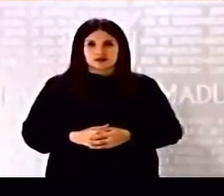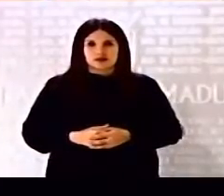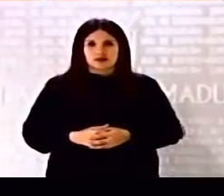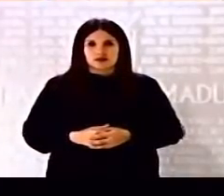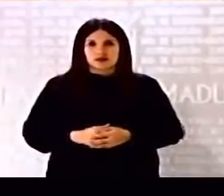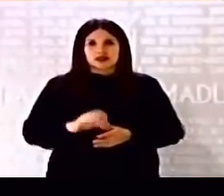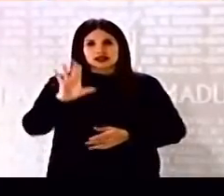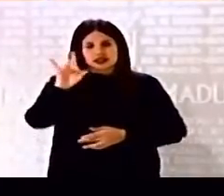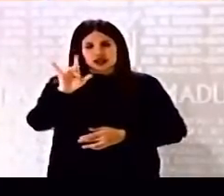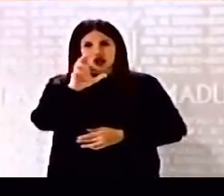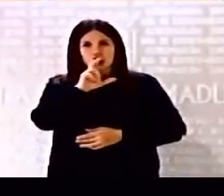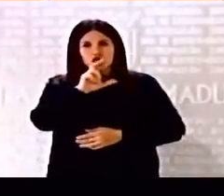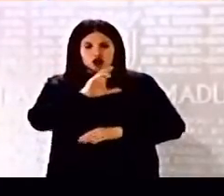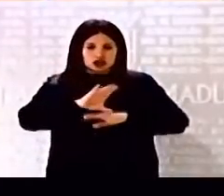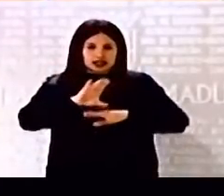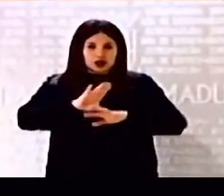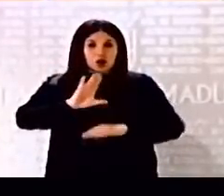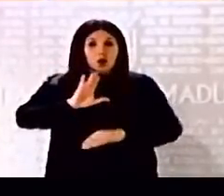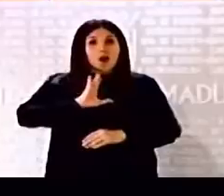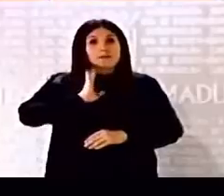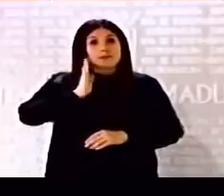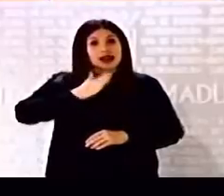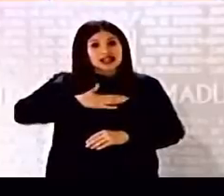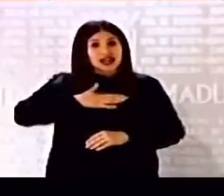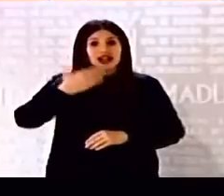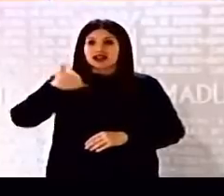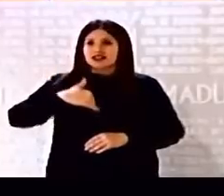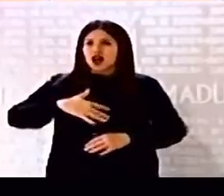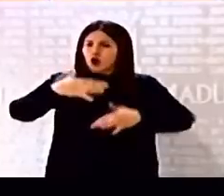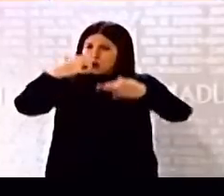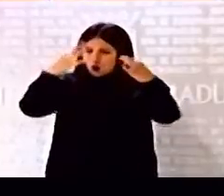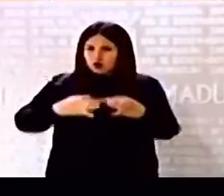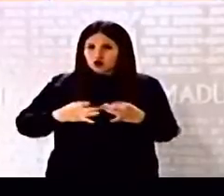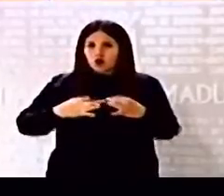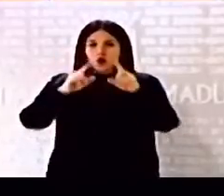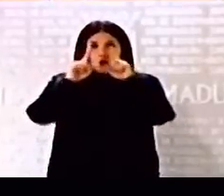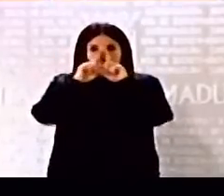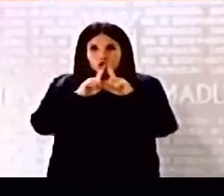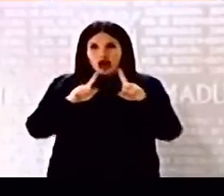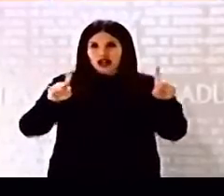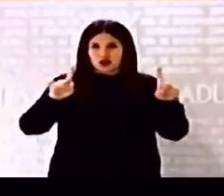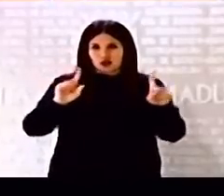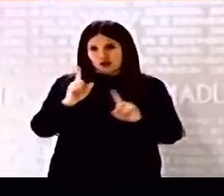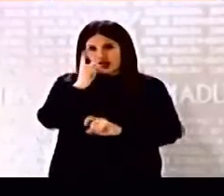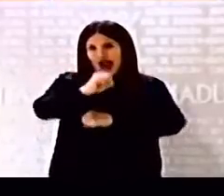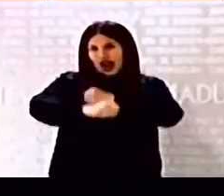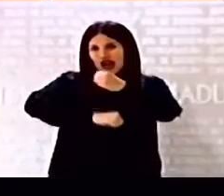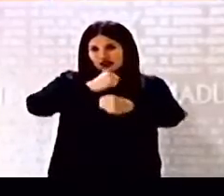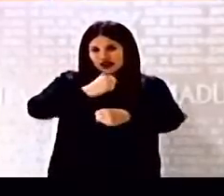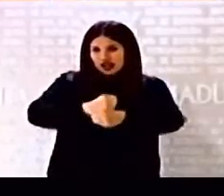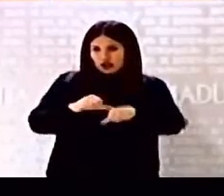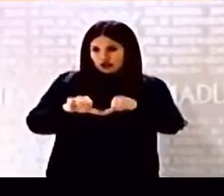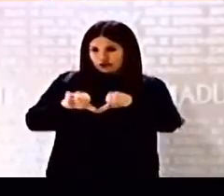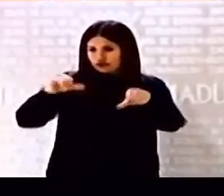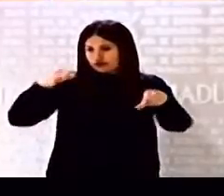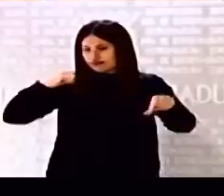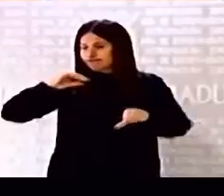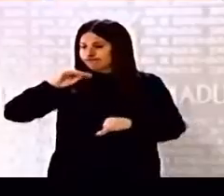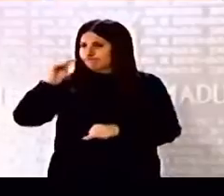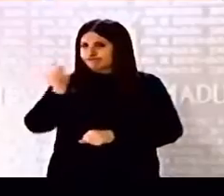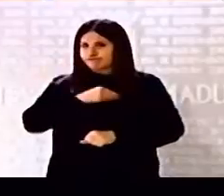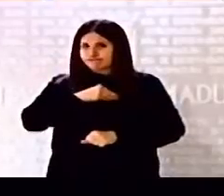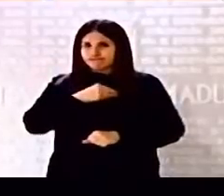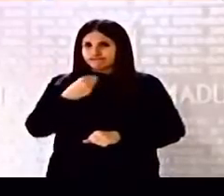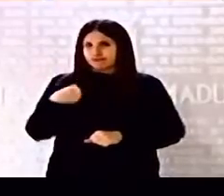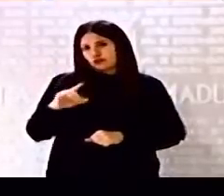Sí, consejero, mañana se cumple justo un año desde que, pues, por desgracia, tuvimos